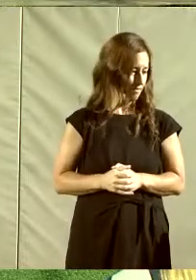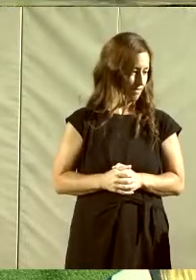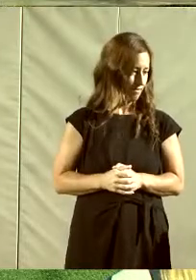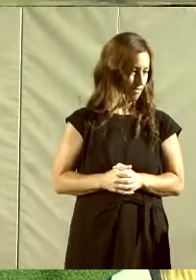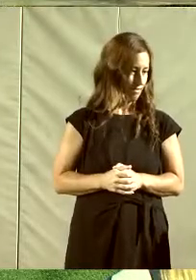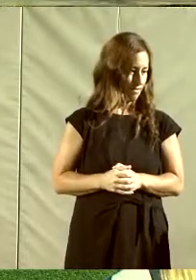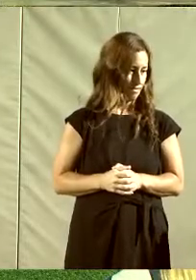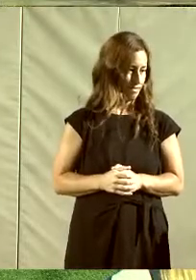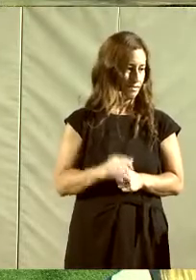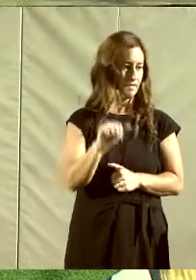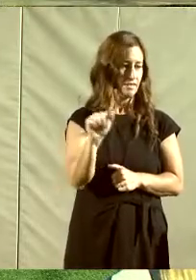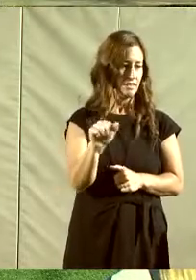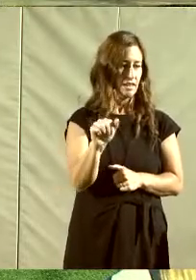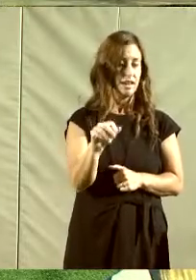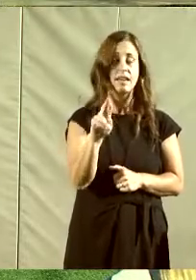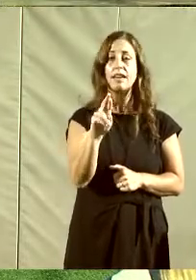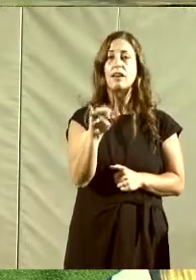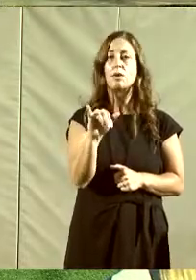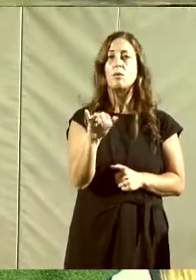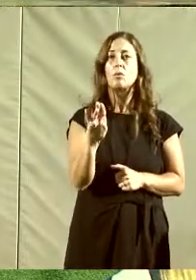Anthony Paul Ryburn.